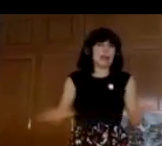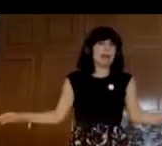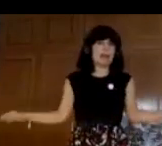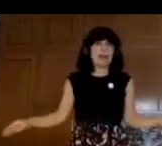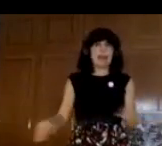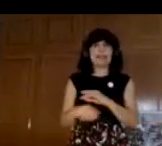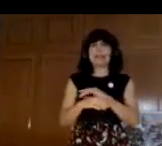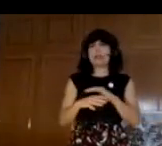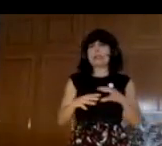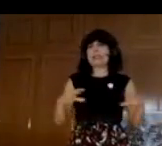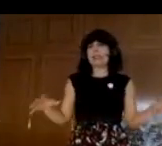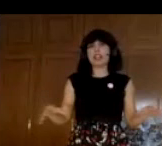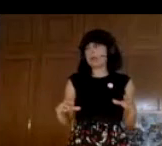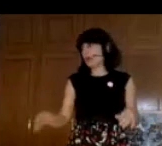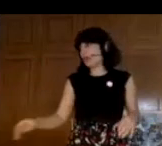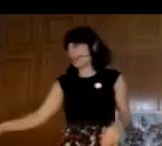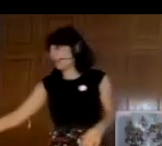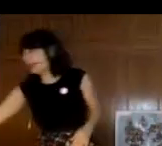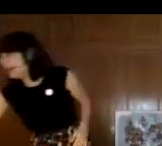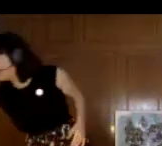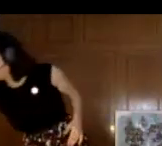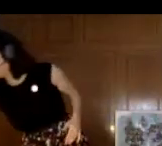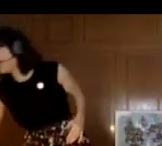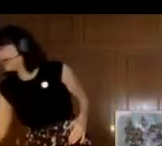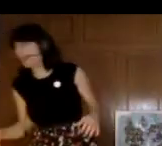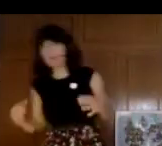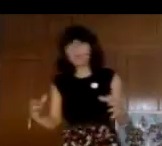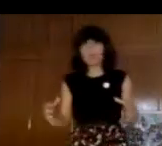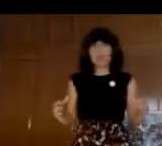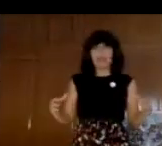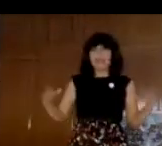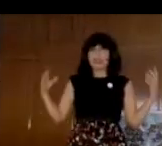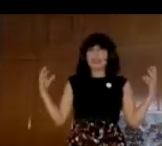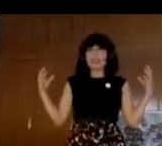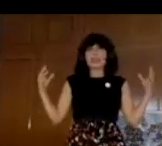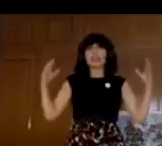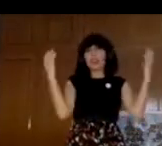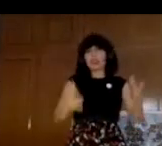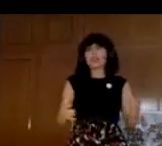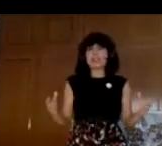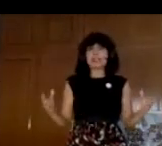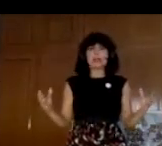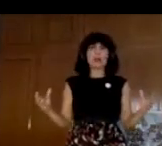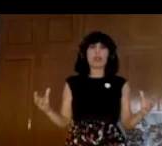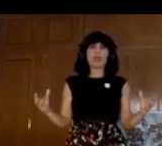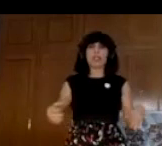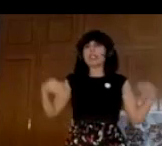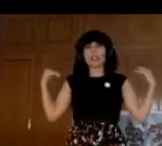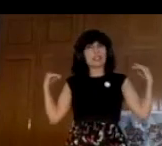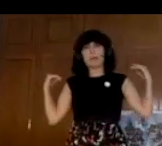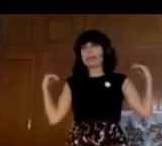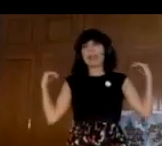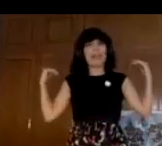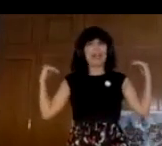acabar, esa sensación de miedo y de terror que tenemos, y entonces es, no solo no vas a estar seguro en ningún sitio, sino